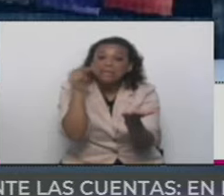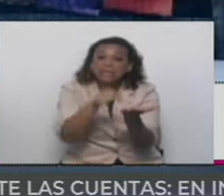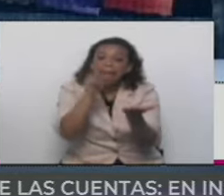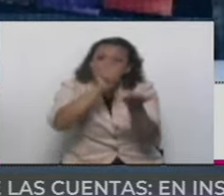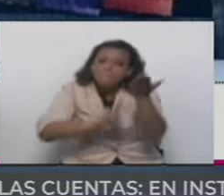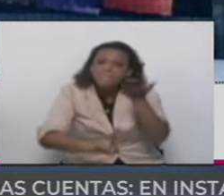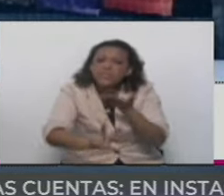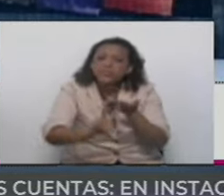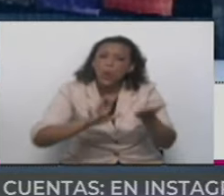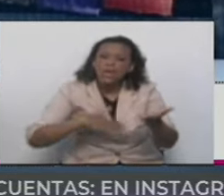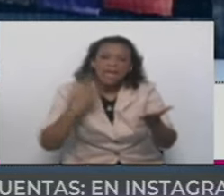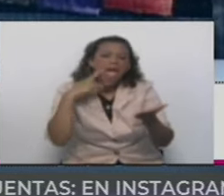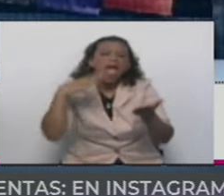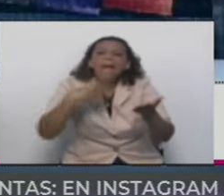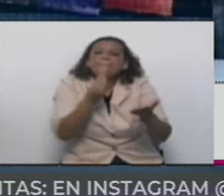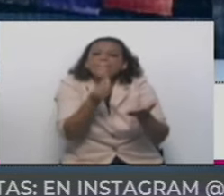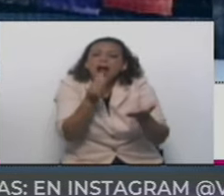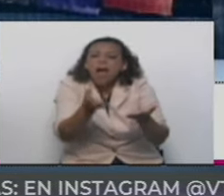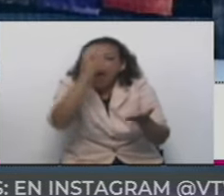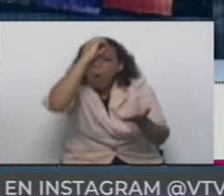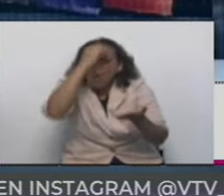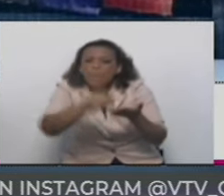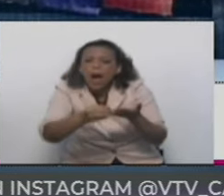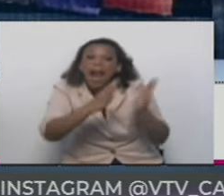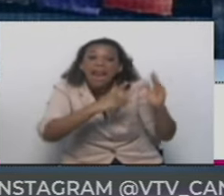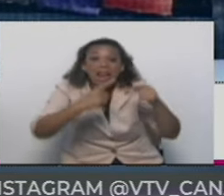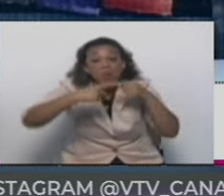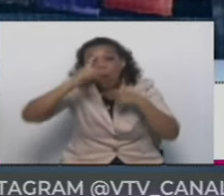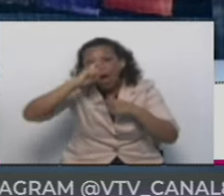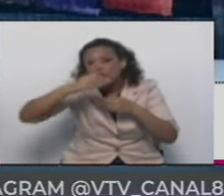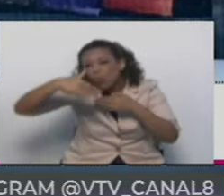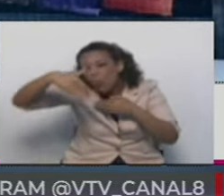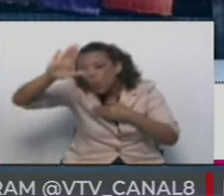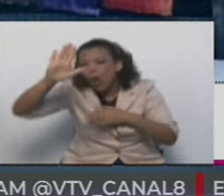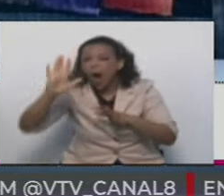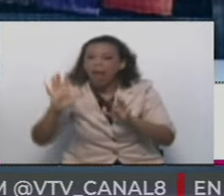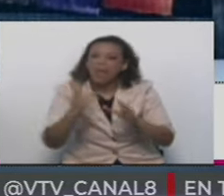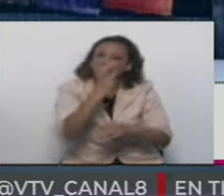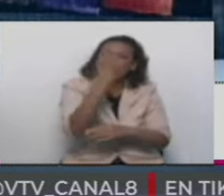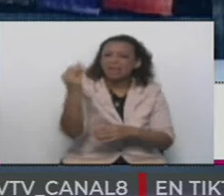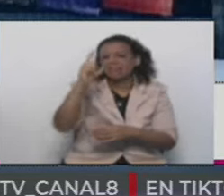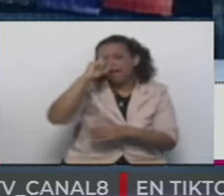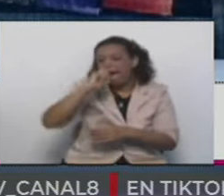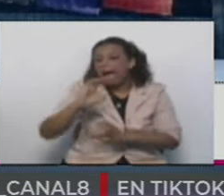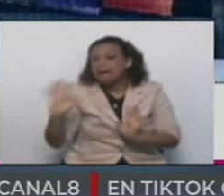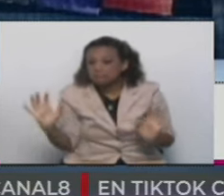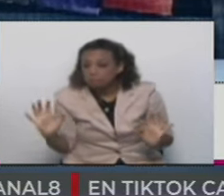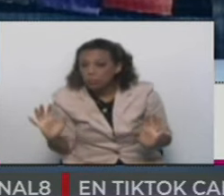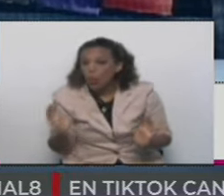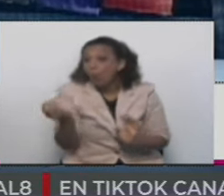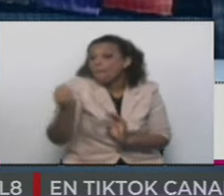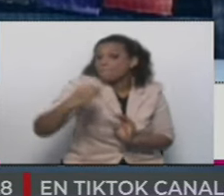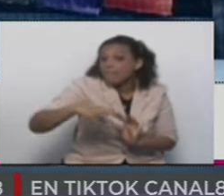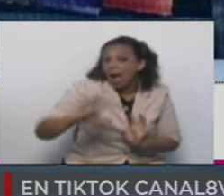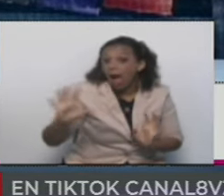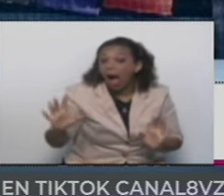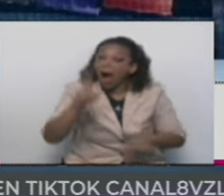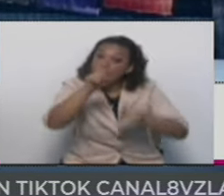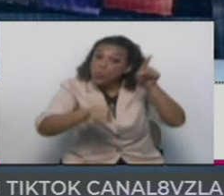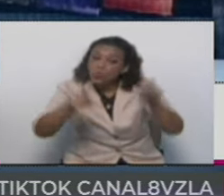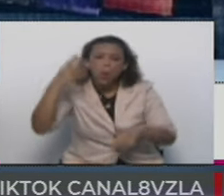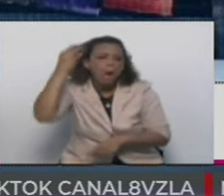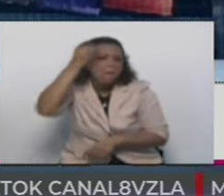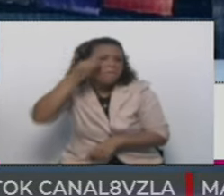visión de largo plazo, 30 años. Algunos